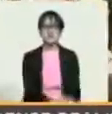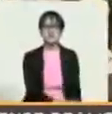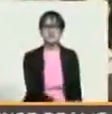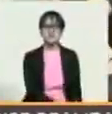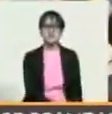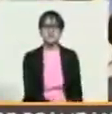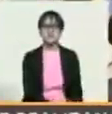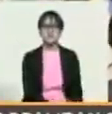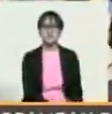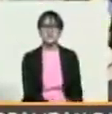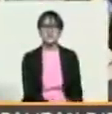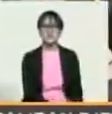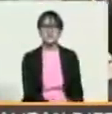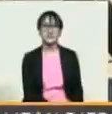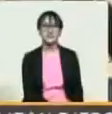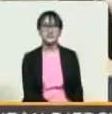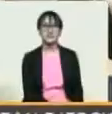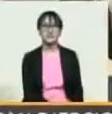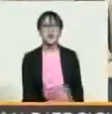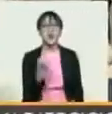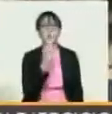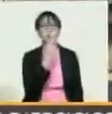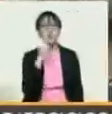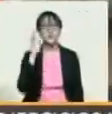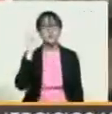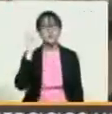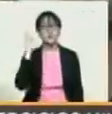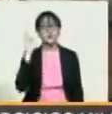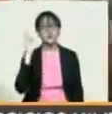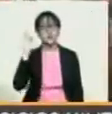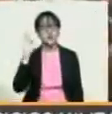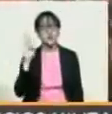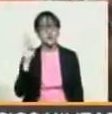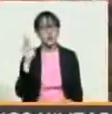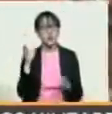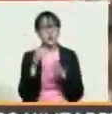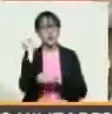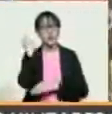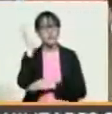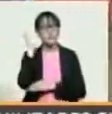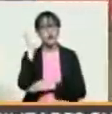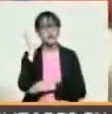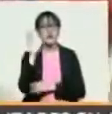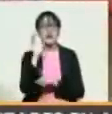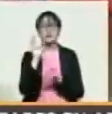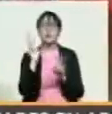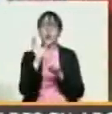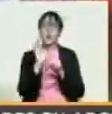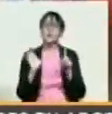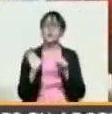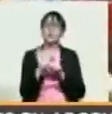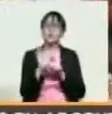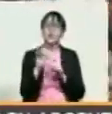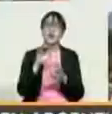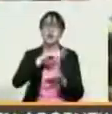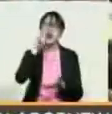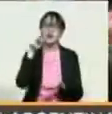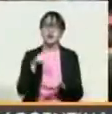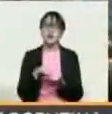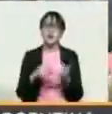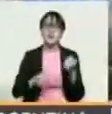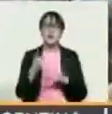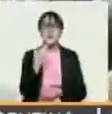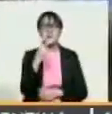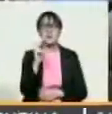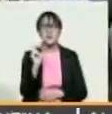así de esta manera se queda de campaña para la cultura en el territorio nacional más de